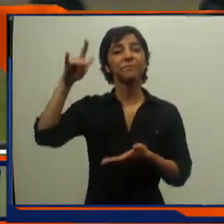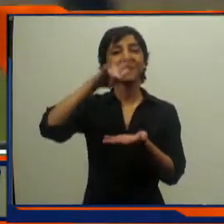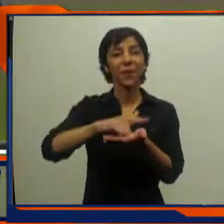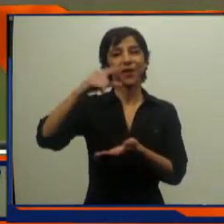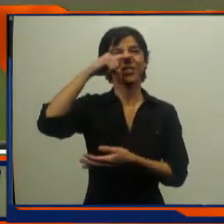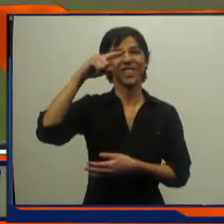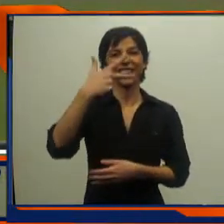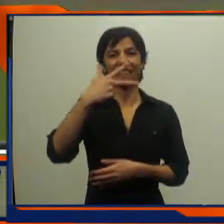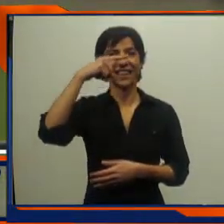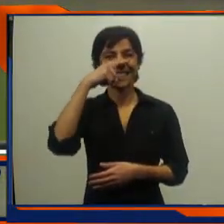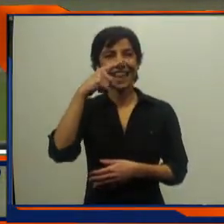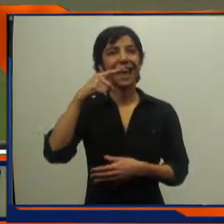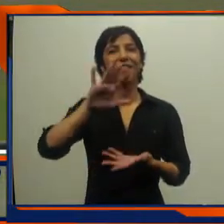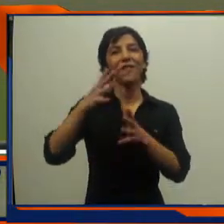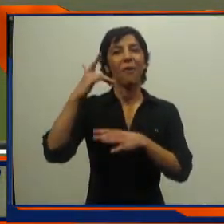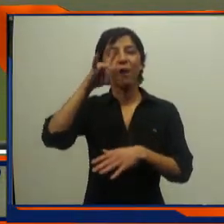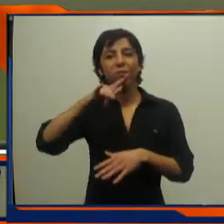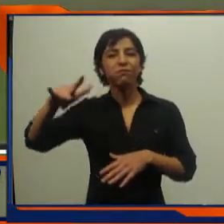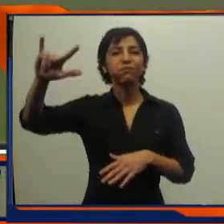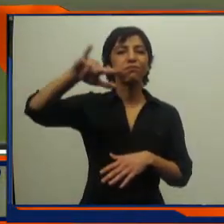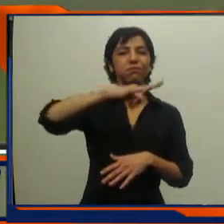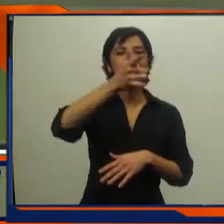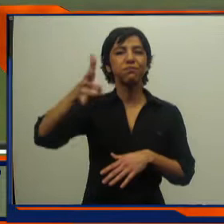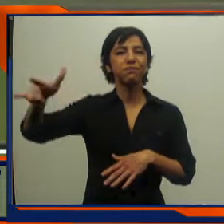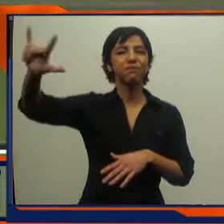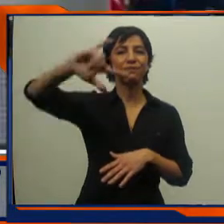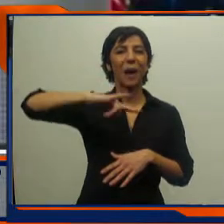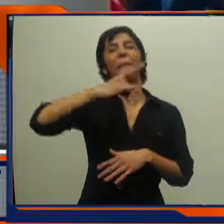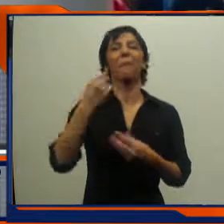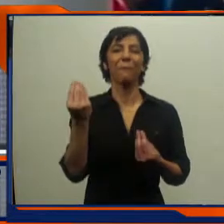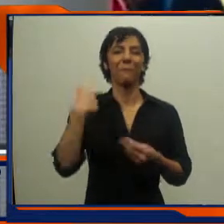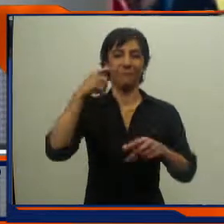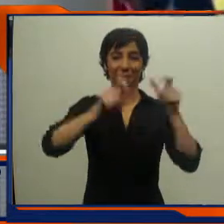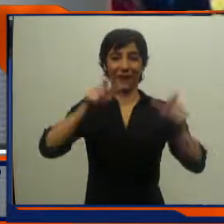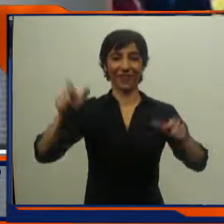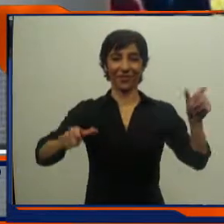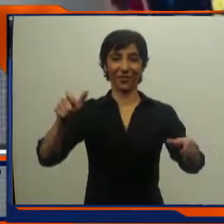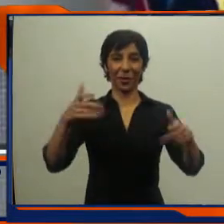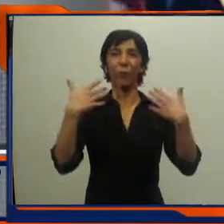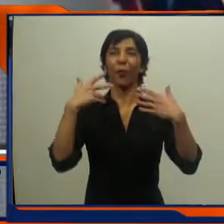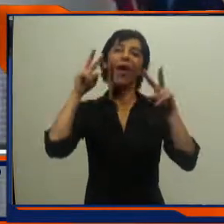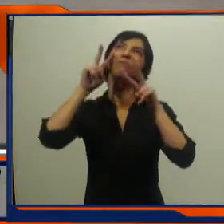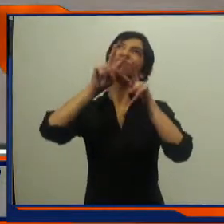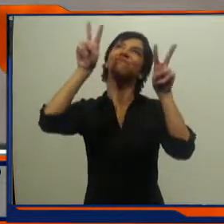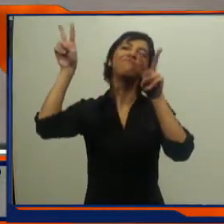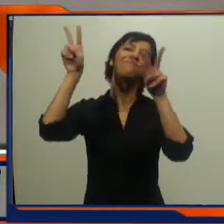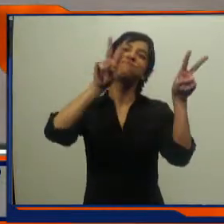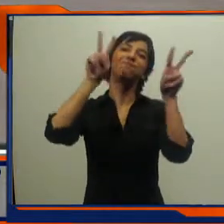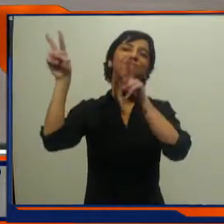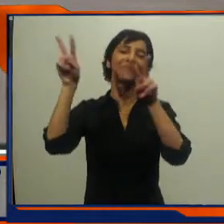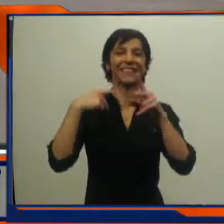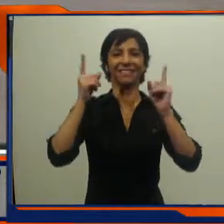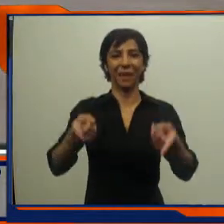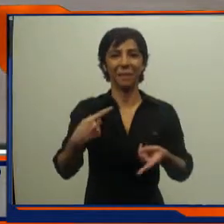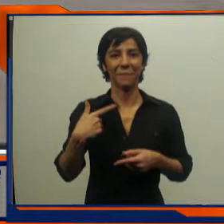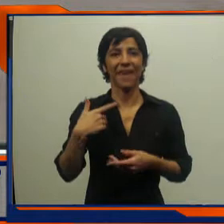hizo un vuelo de cortesía, 360 grados, no solo para que la gente pueda ver la llegada, sino también para que los